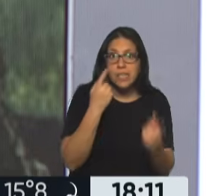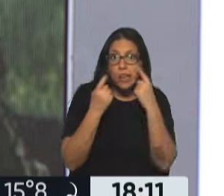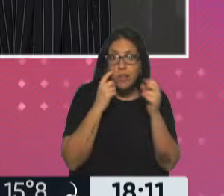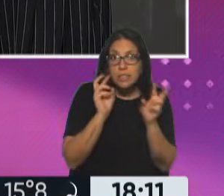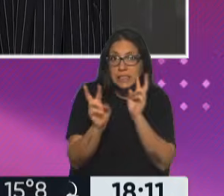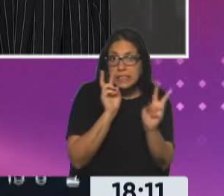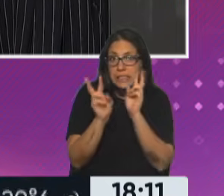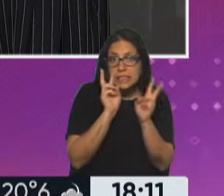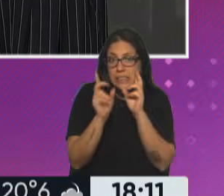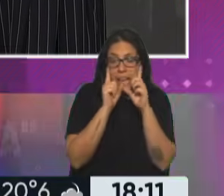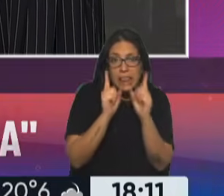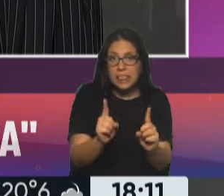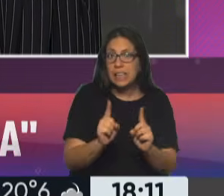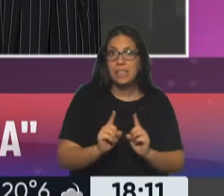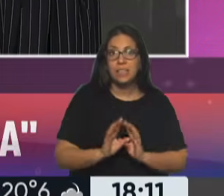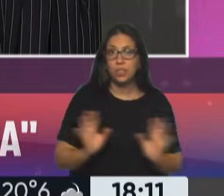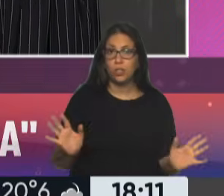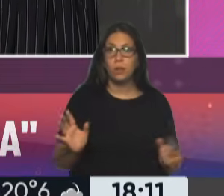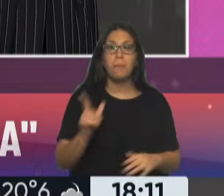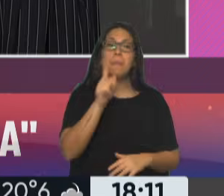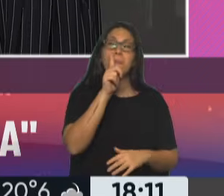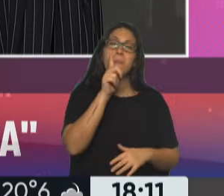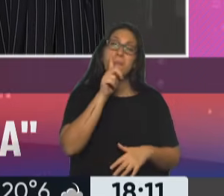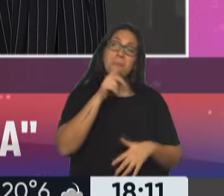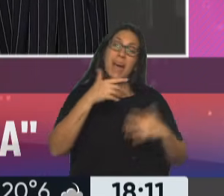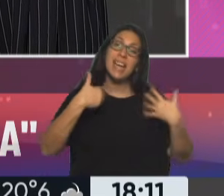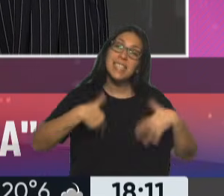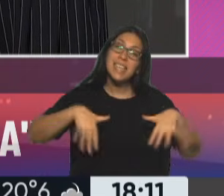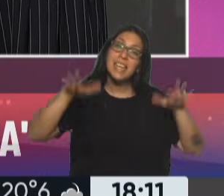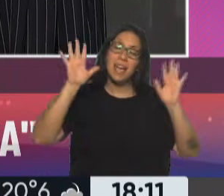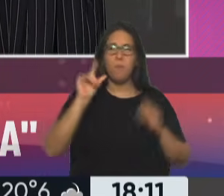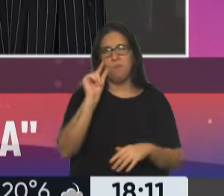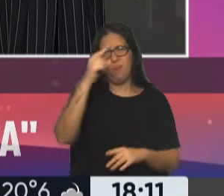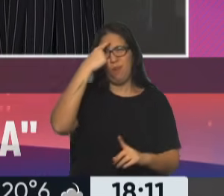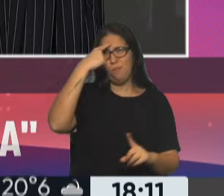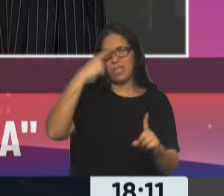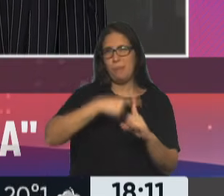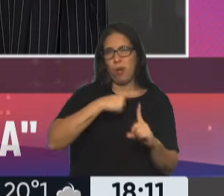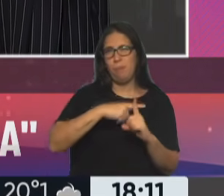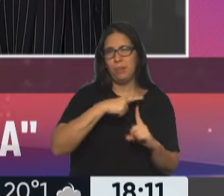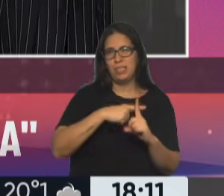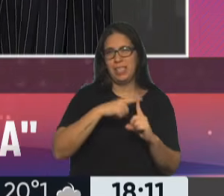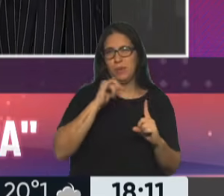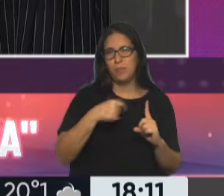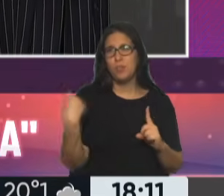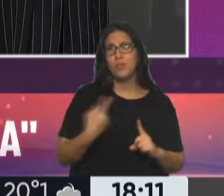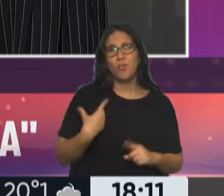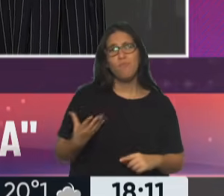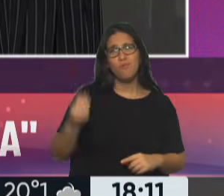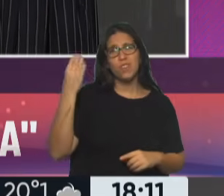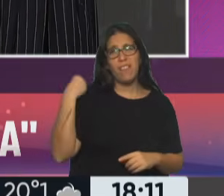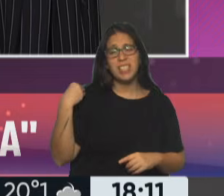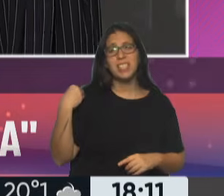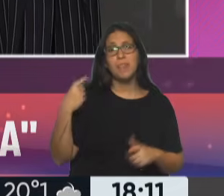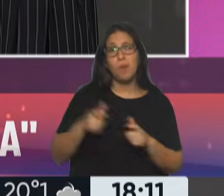es que parecería que ahora sí, vamos con un poco de optimismo esta vez, digo, porque esto también lo hemos dicho muchas veces,